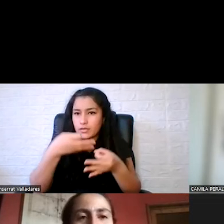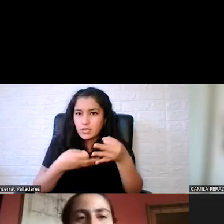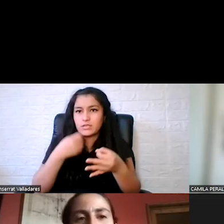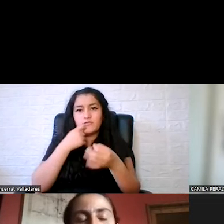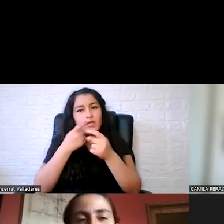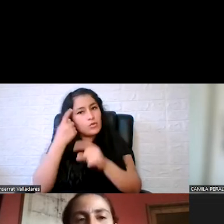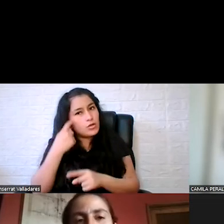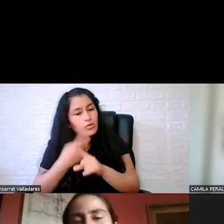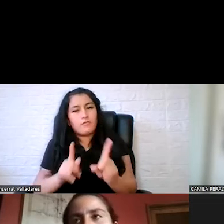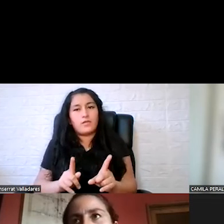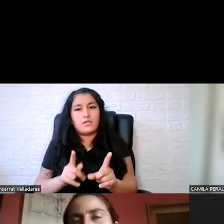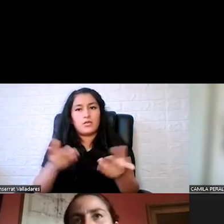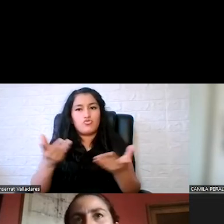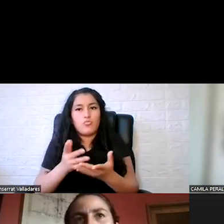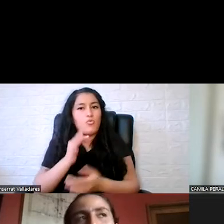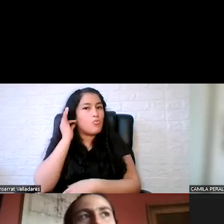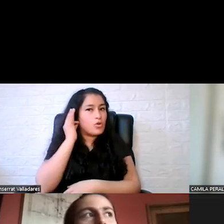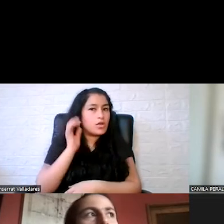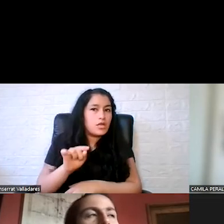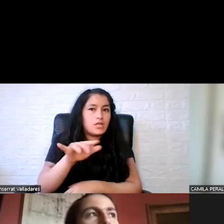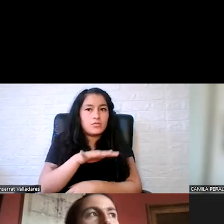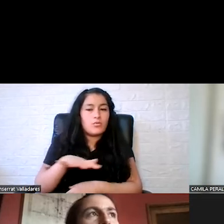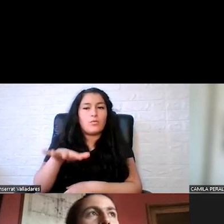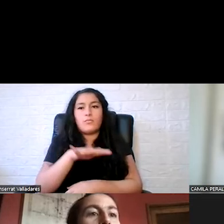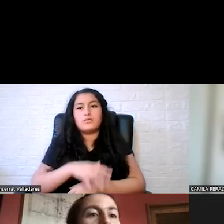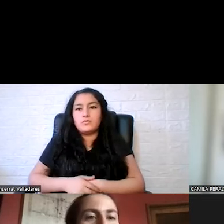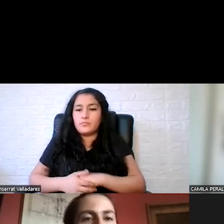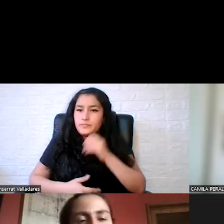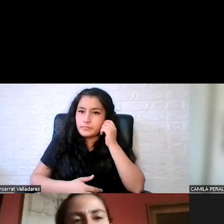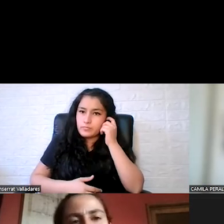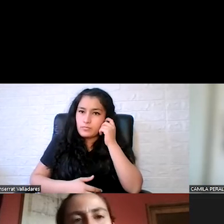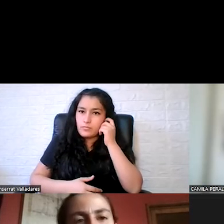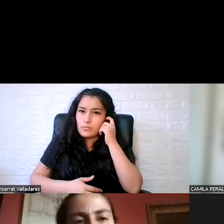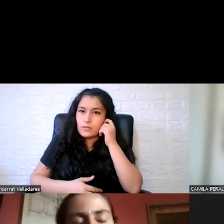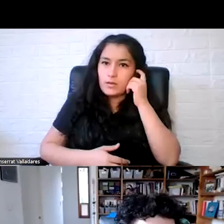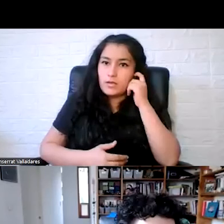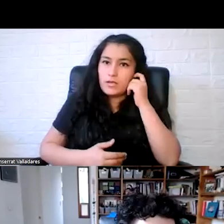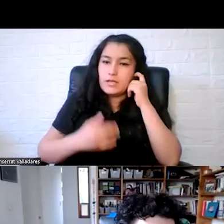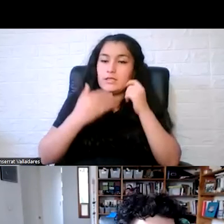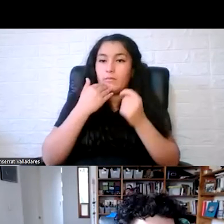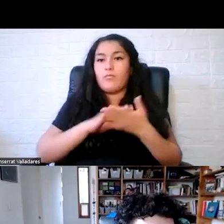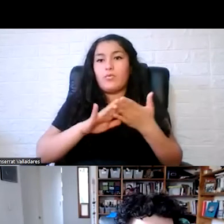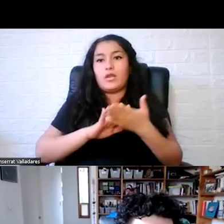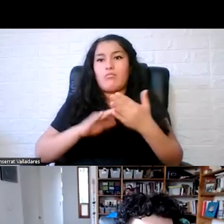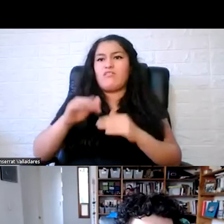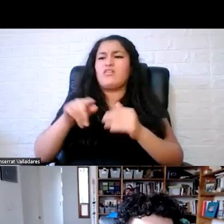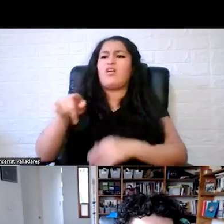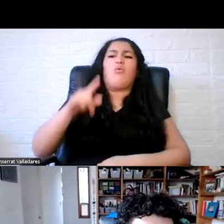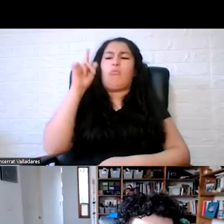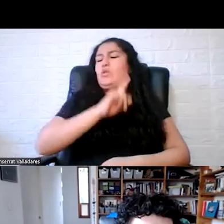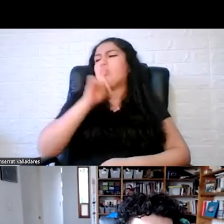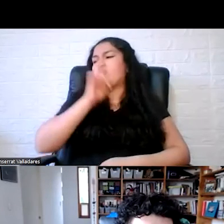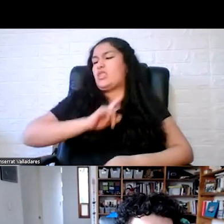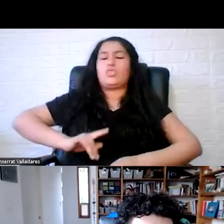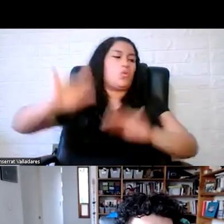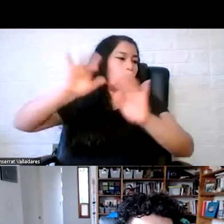¿no es cierto? De cómo se trata a las mujeres en estos espacios, cómo se las trata, por ejemplo, muchas veces de prostituta y cómo se